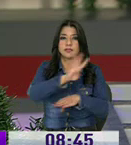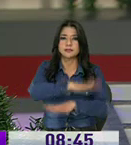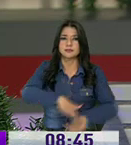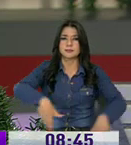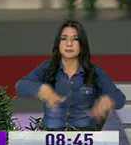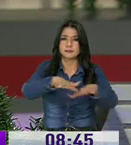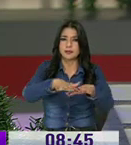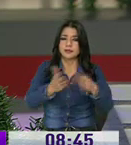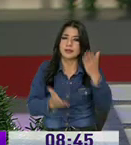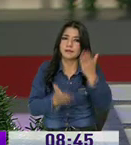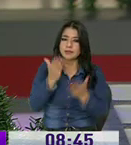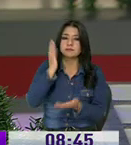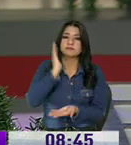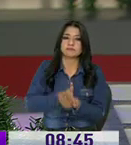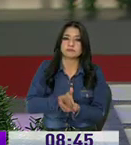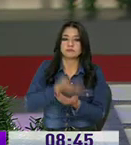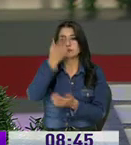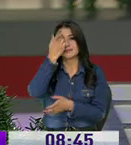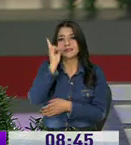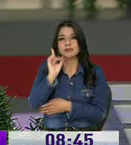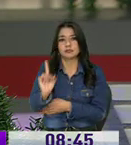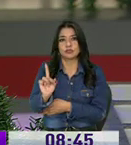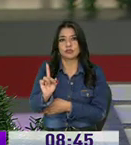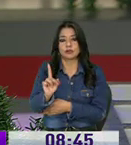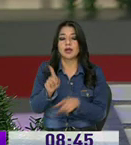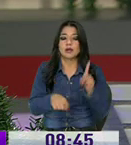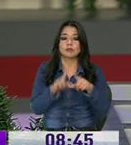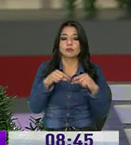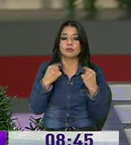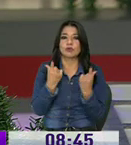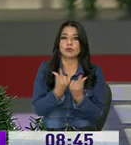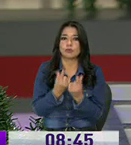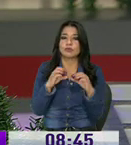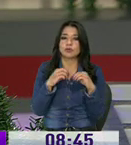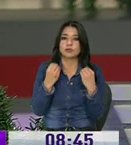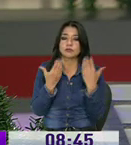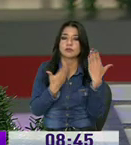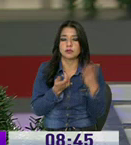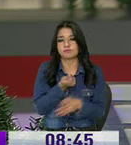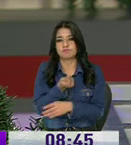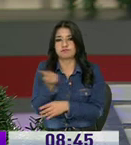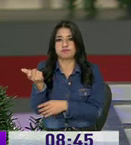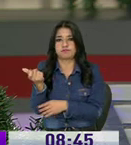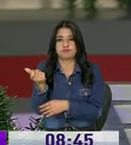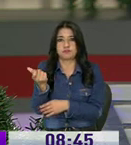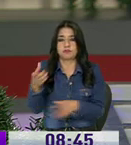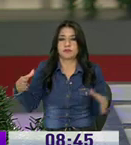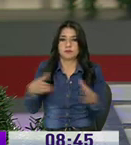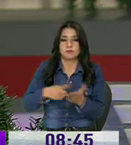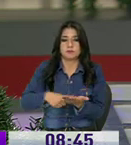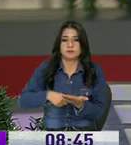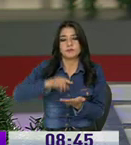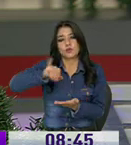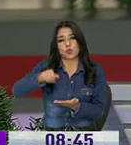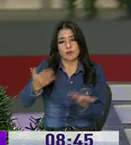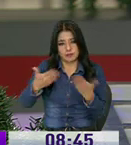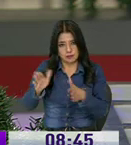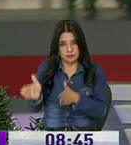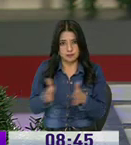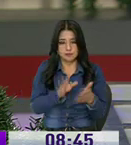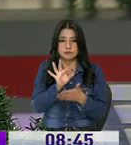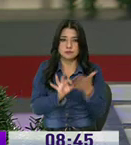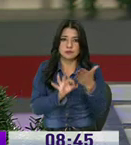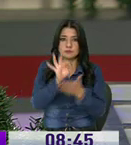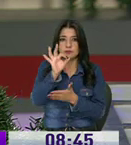a la nulidad de la resolución de extinción de varias organizaciones políticas durante la sesión de este jueves. También se aprobó